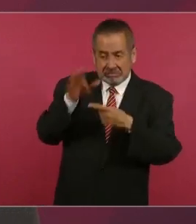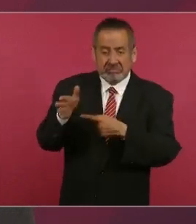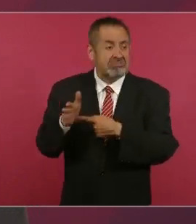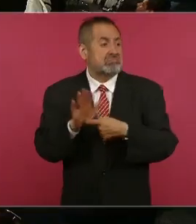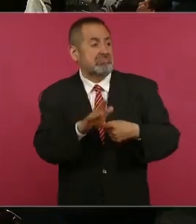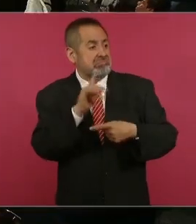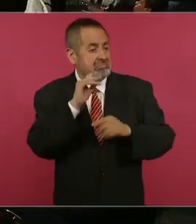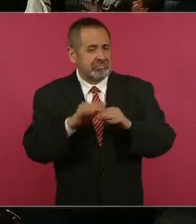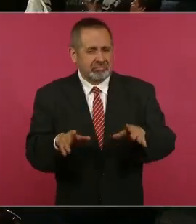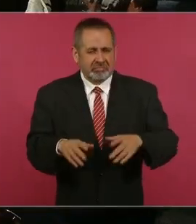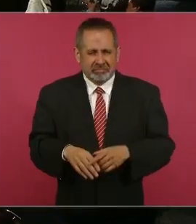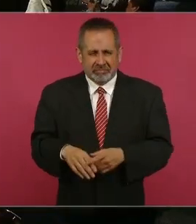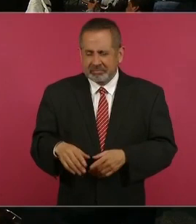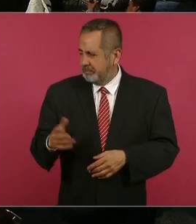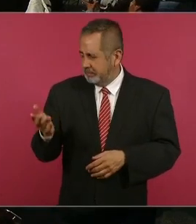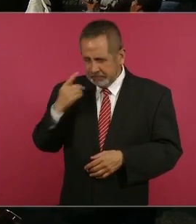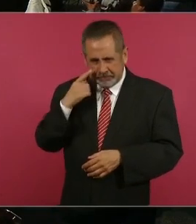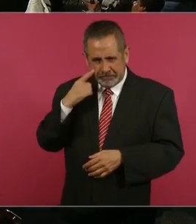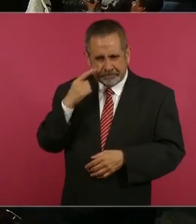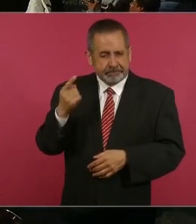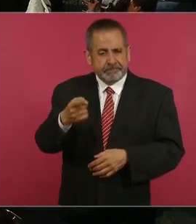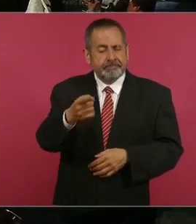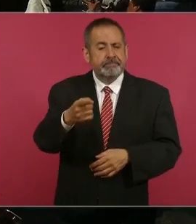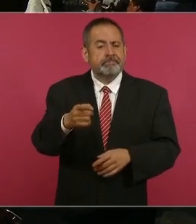A ver si consigues,